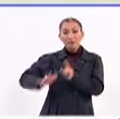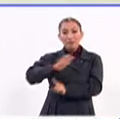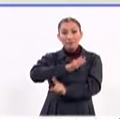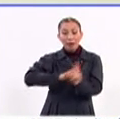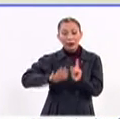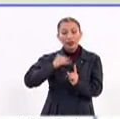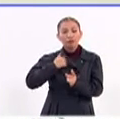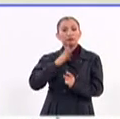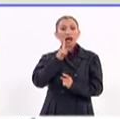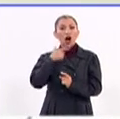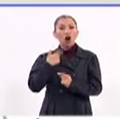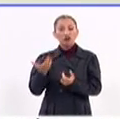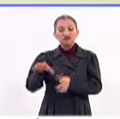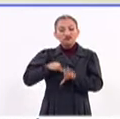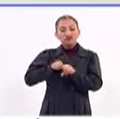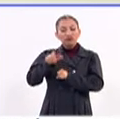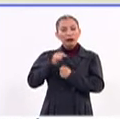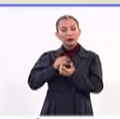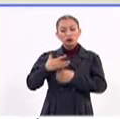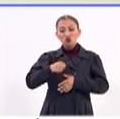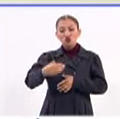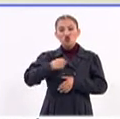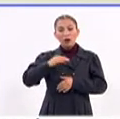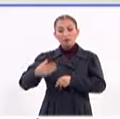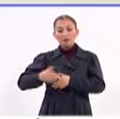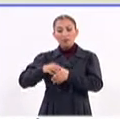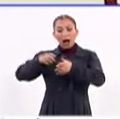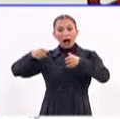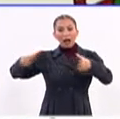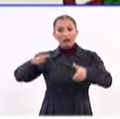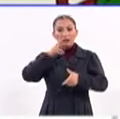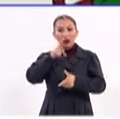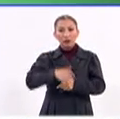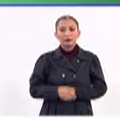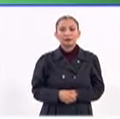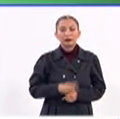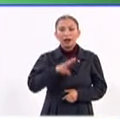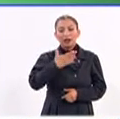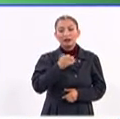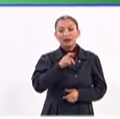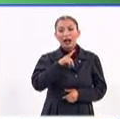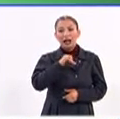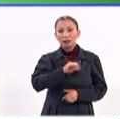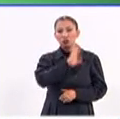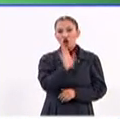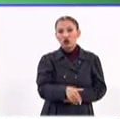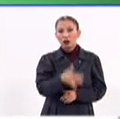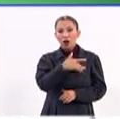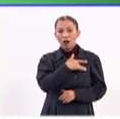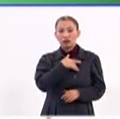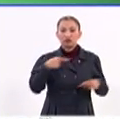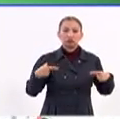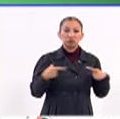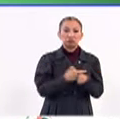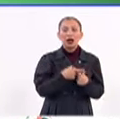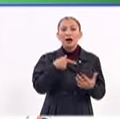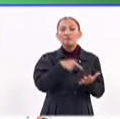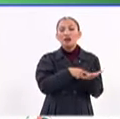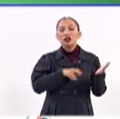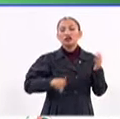medio lograrán mejores recursos y se reproducirán más y de mejor manera. Charles Darwin murió de un ataque al corazón